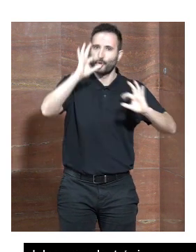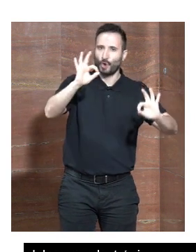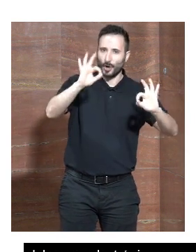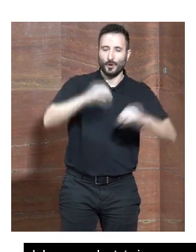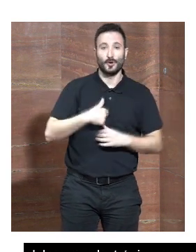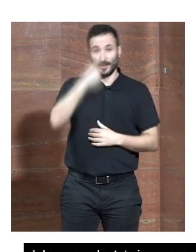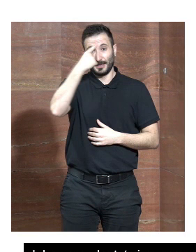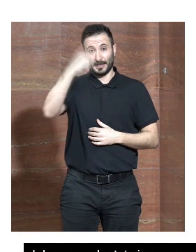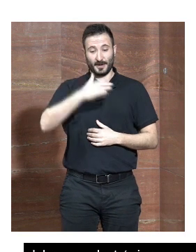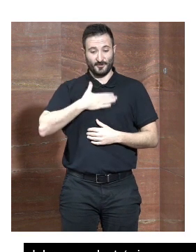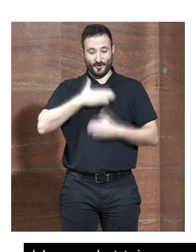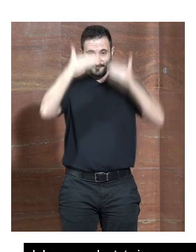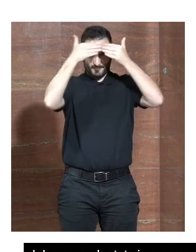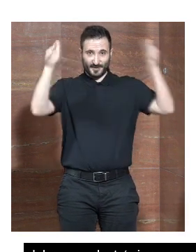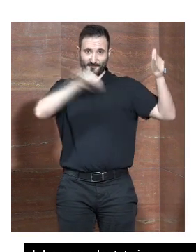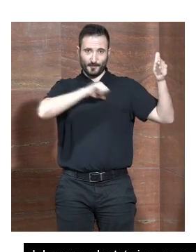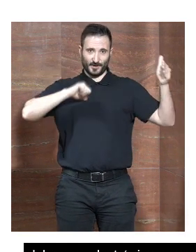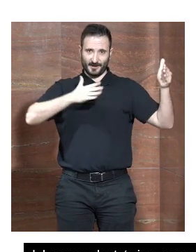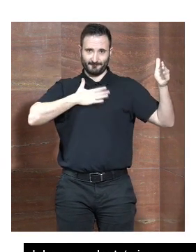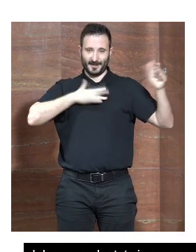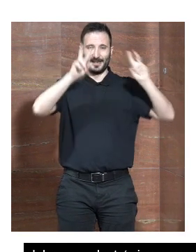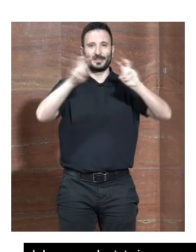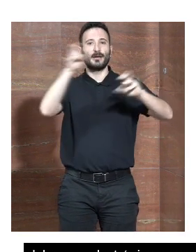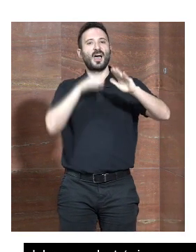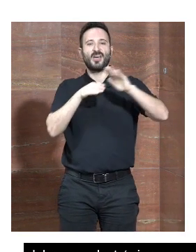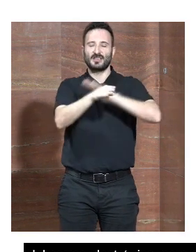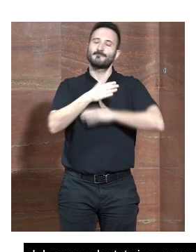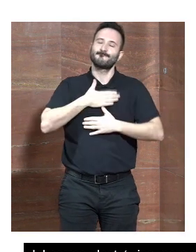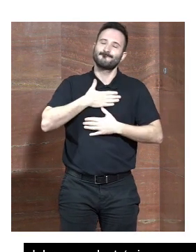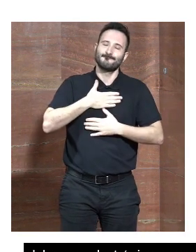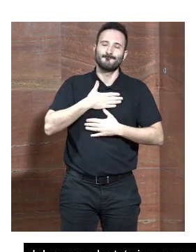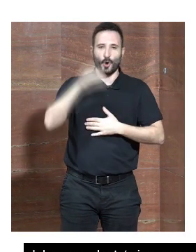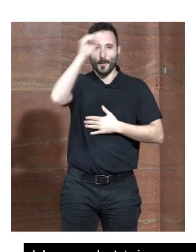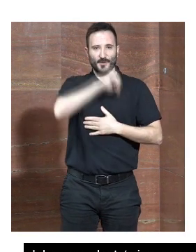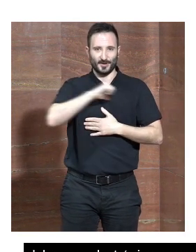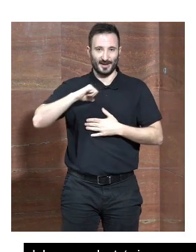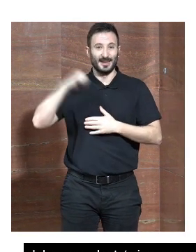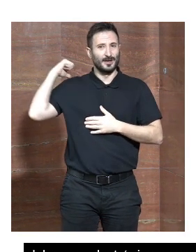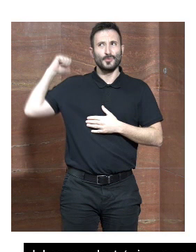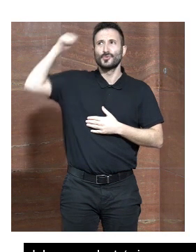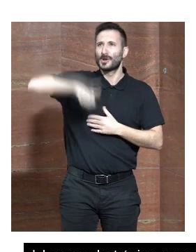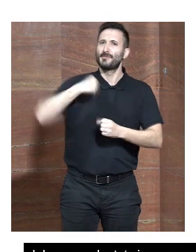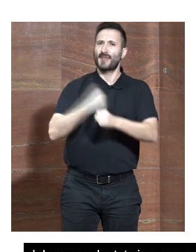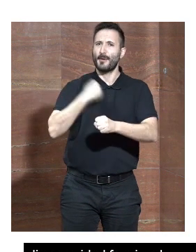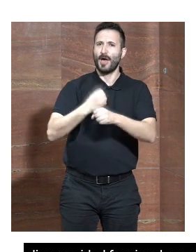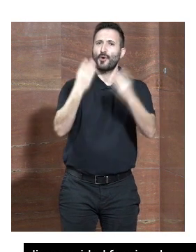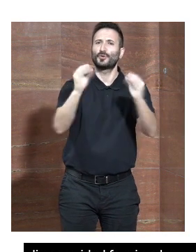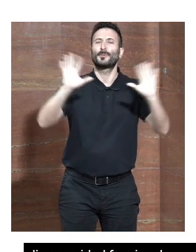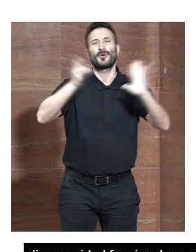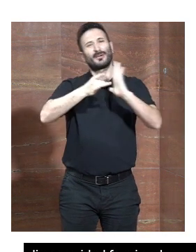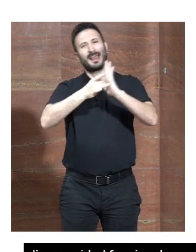Sabéis que yo tengo una visión muy personal en el tema de la accesibilidad. Creo que se ha trabajado mucho, pero mal, en este